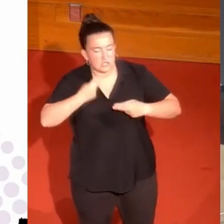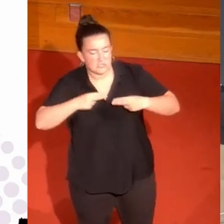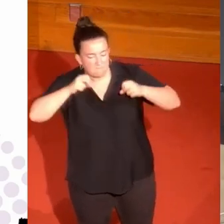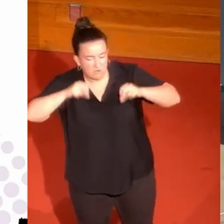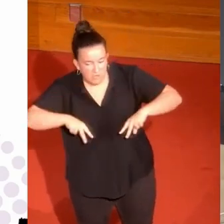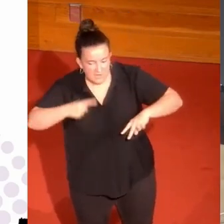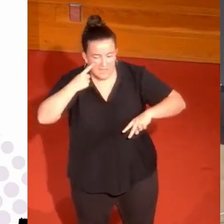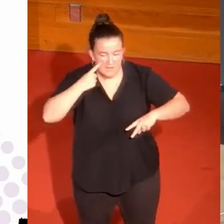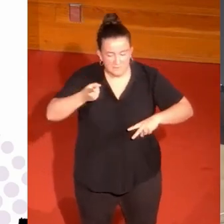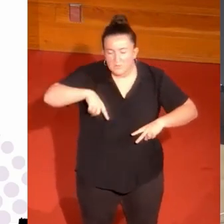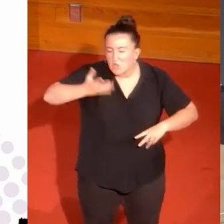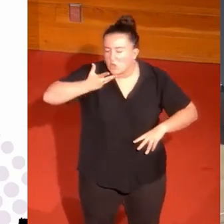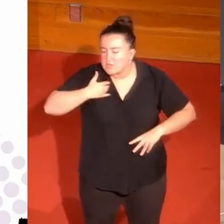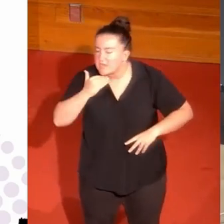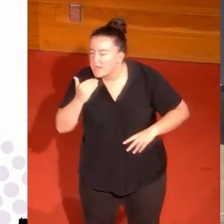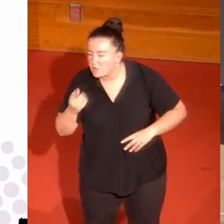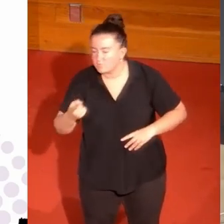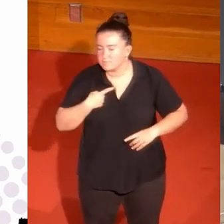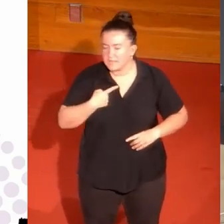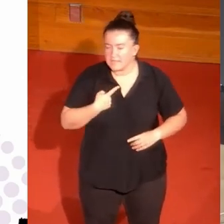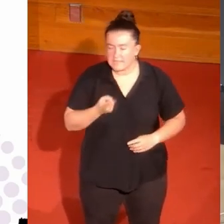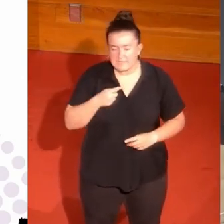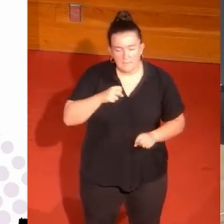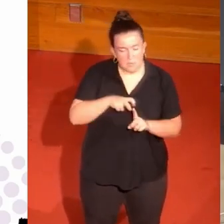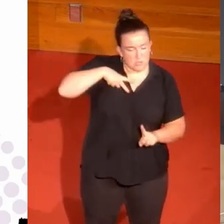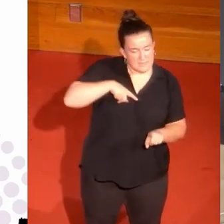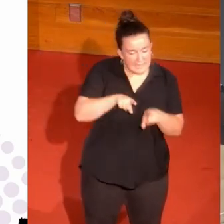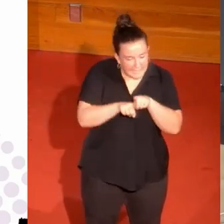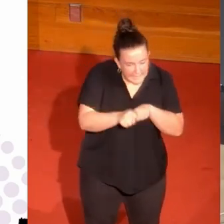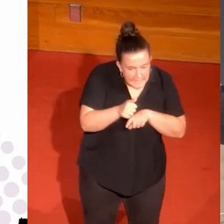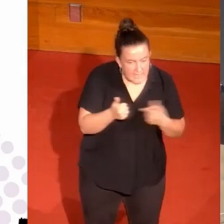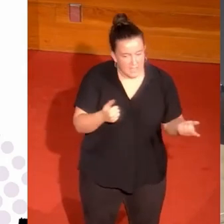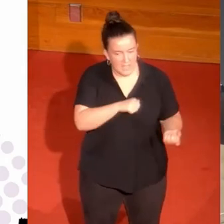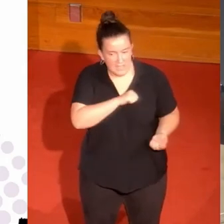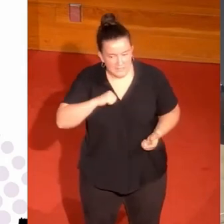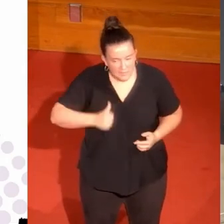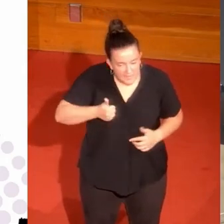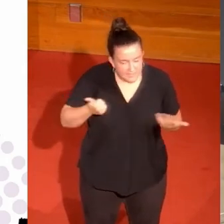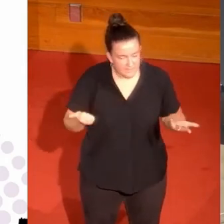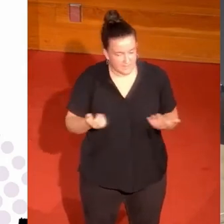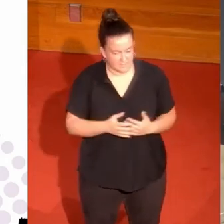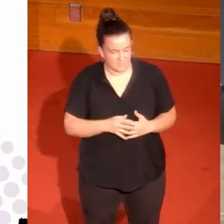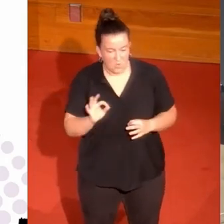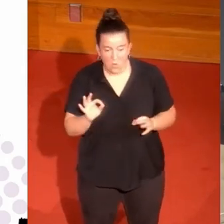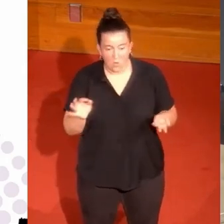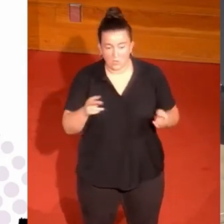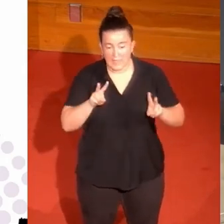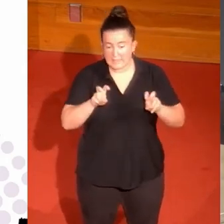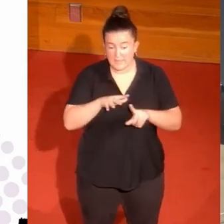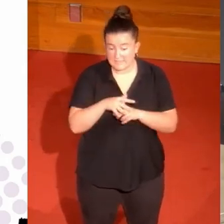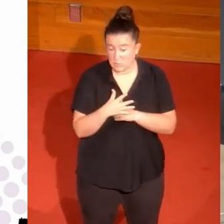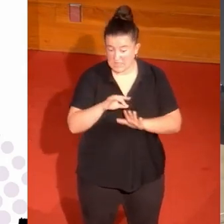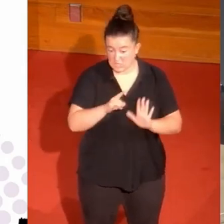lo menos pues da una visión crítica más independiente o de contraste sobre sobre la situación entera de oriente